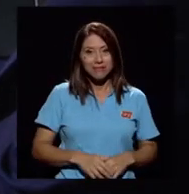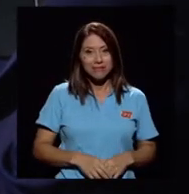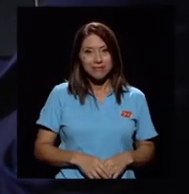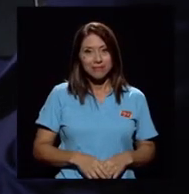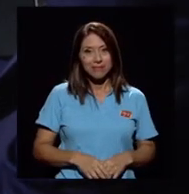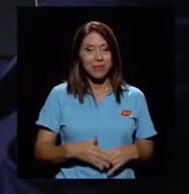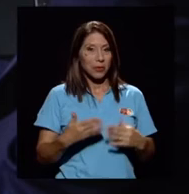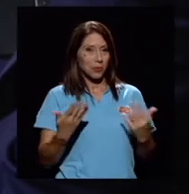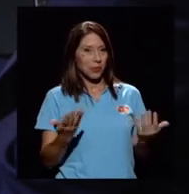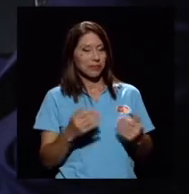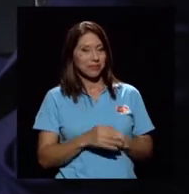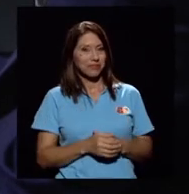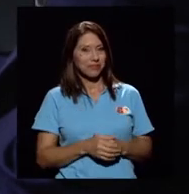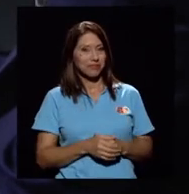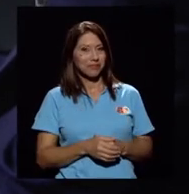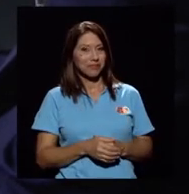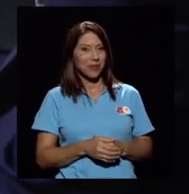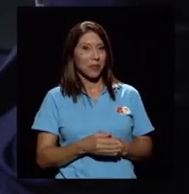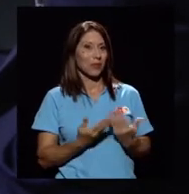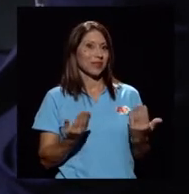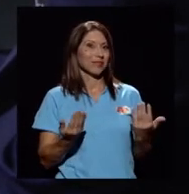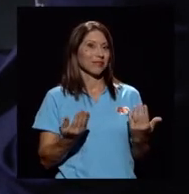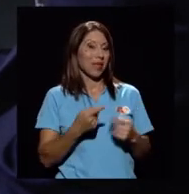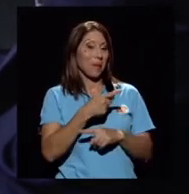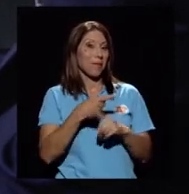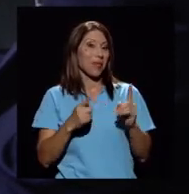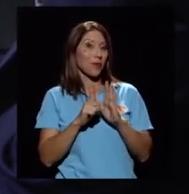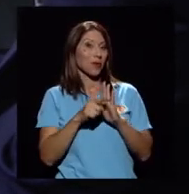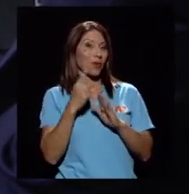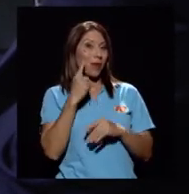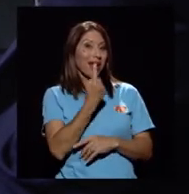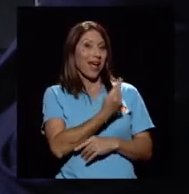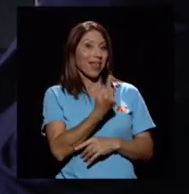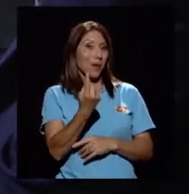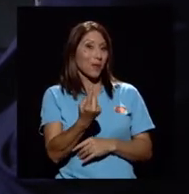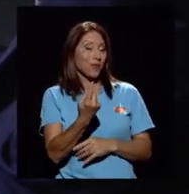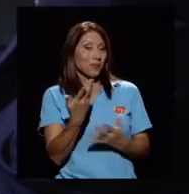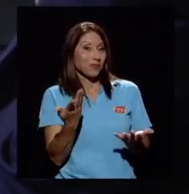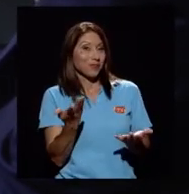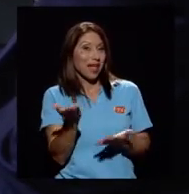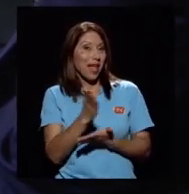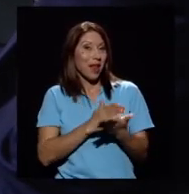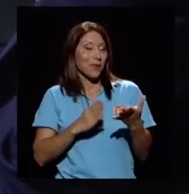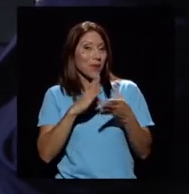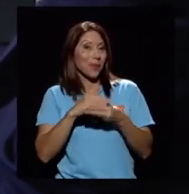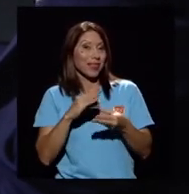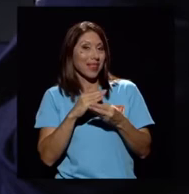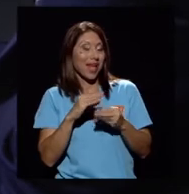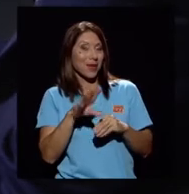Bueno, pues nos queda medio minuto para cada uno, si tienen algún comentario adicional.